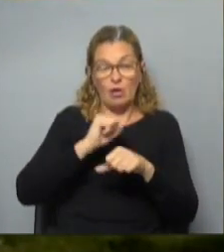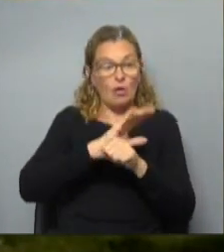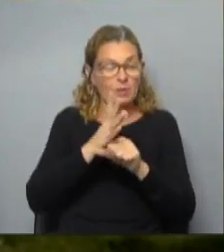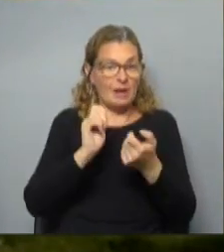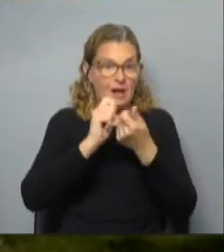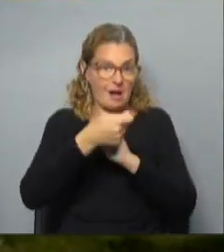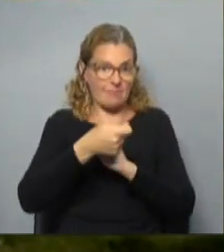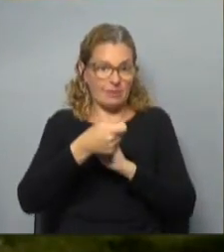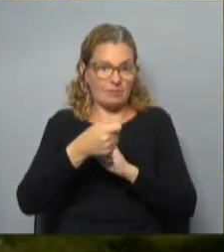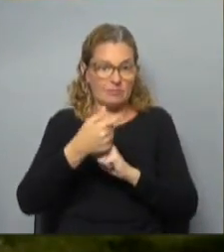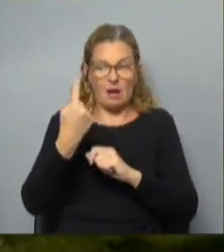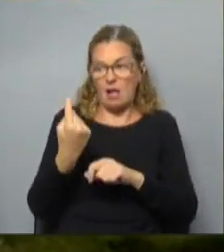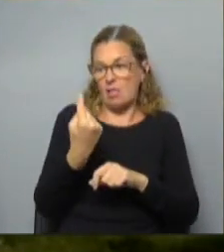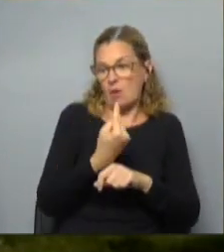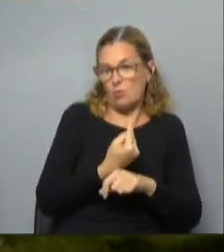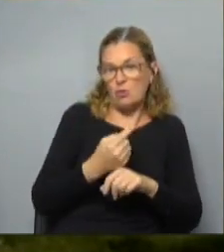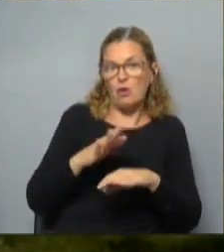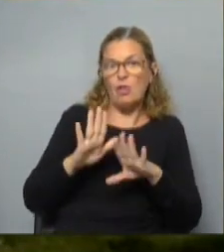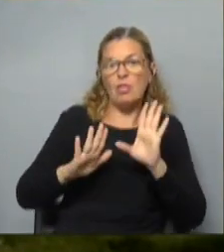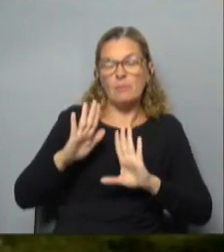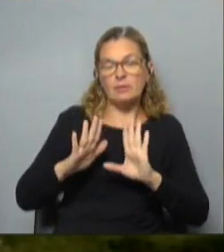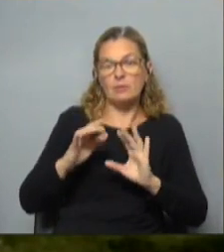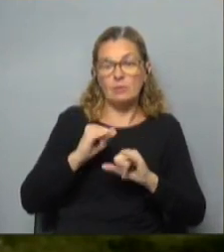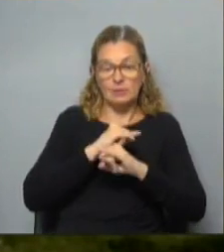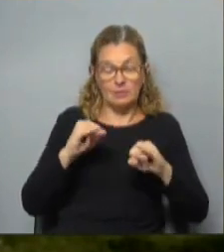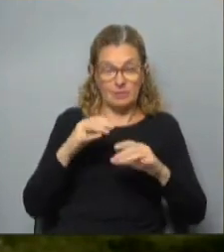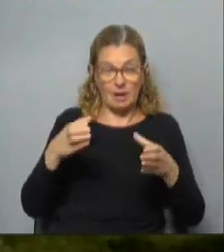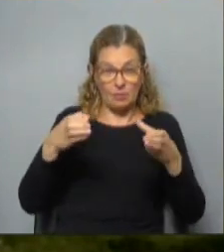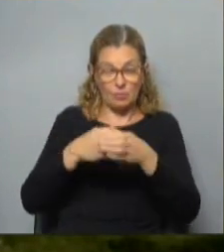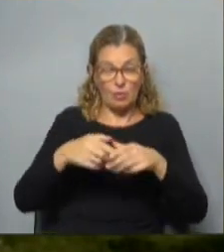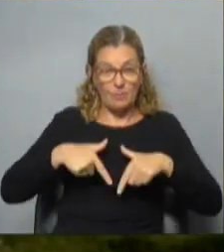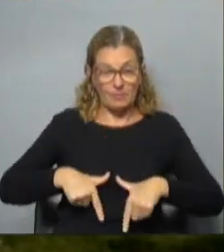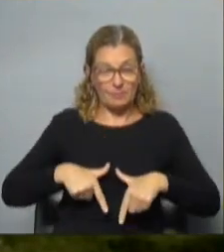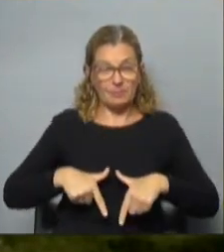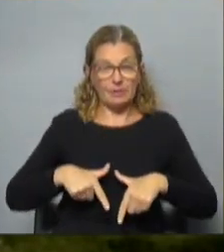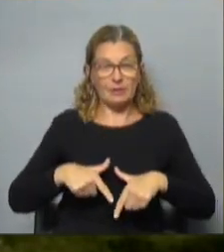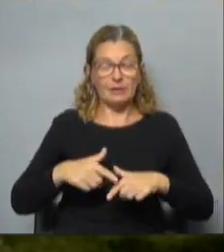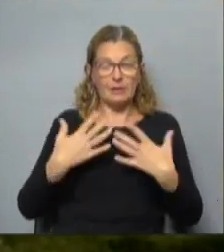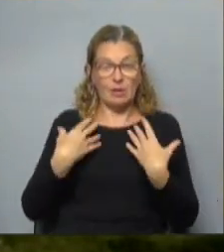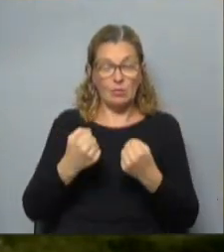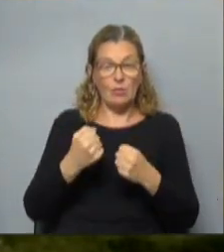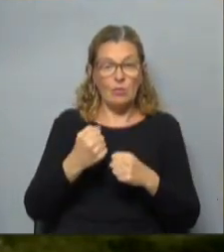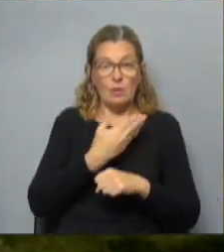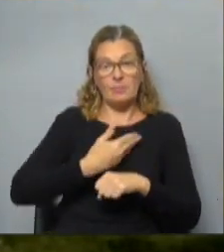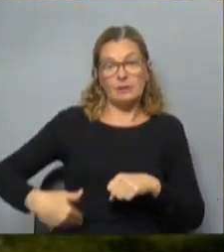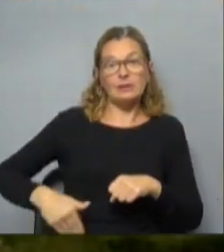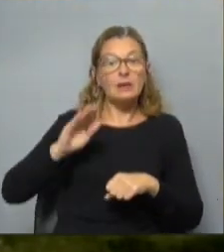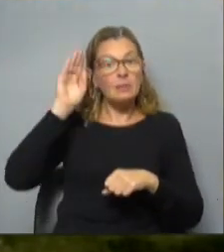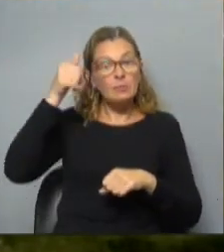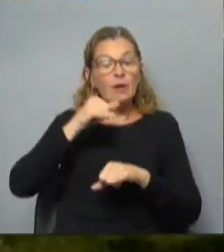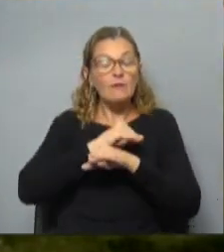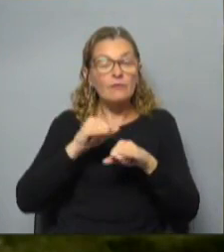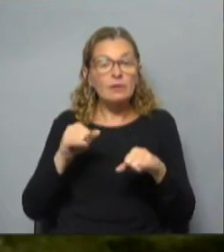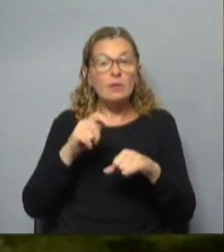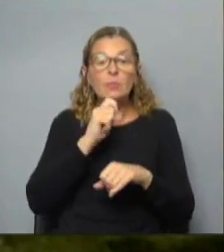pero el ministro como yo les decía una vez terminada la reunión con el presidente de la república donde se resolvió dar fin a la emergencia sanitaria tuvo